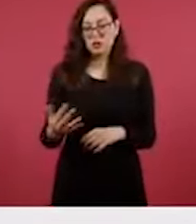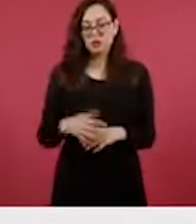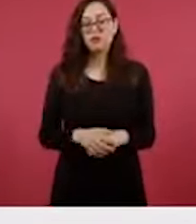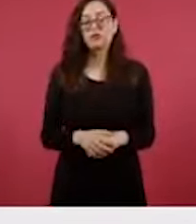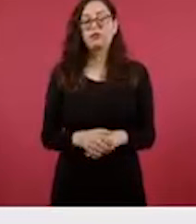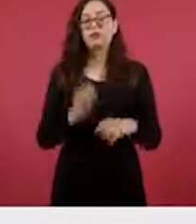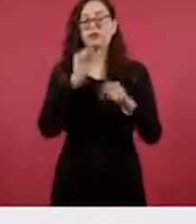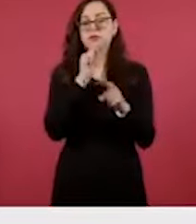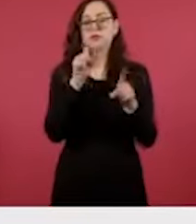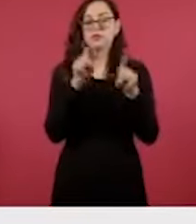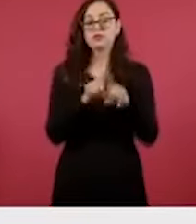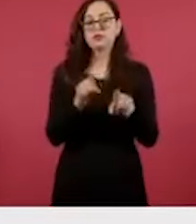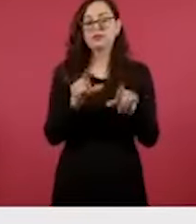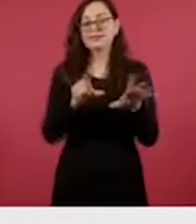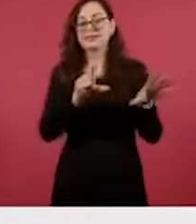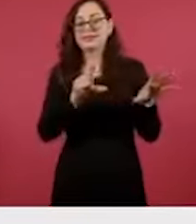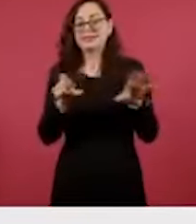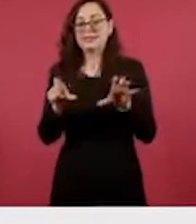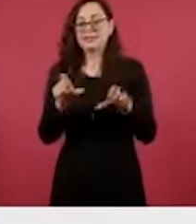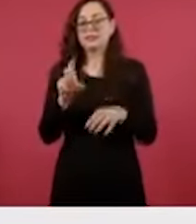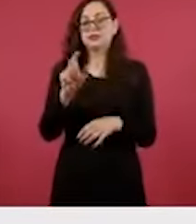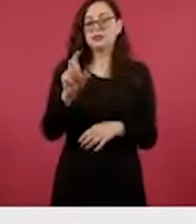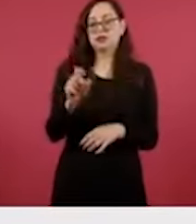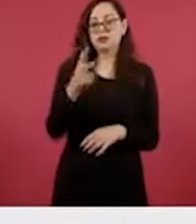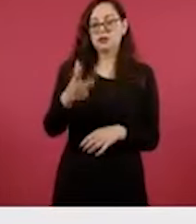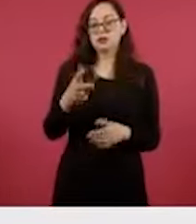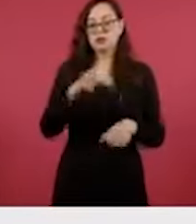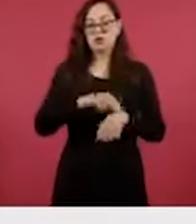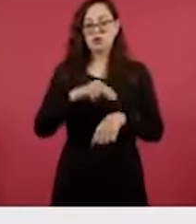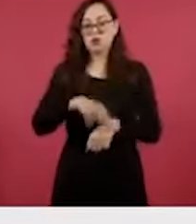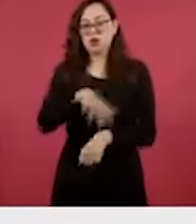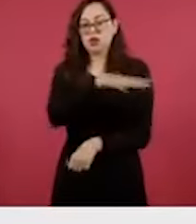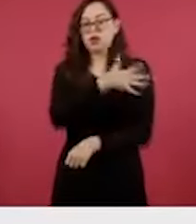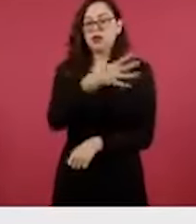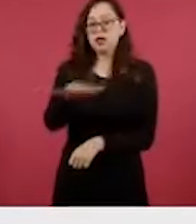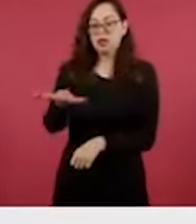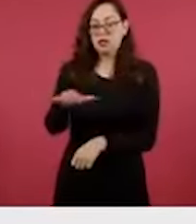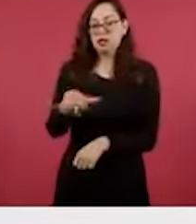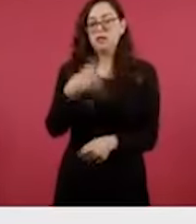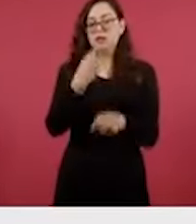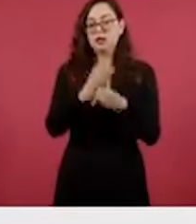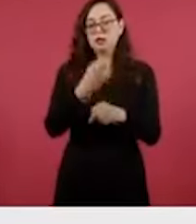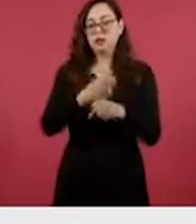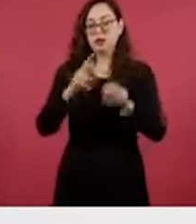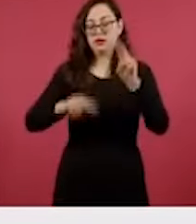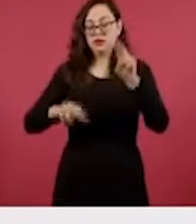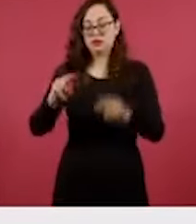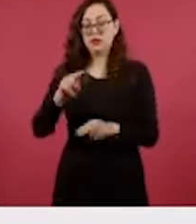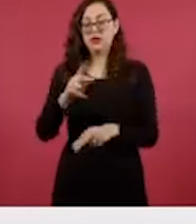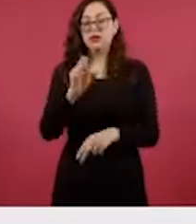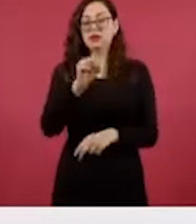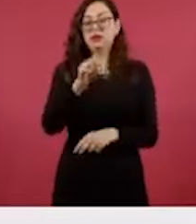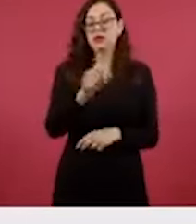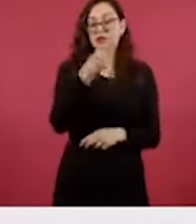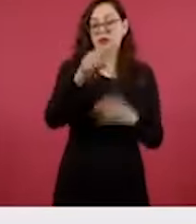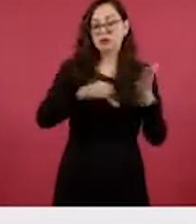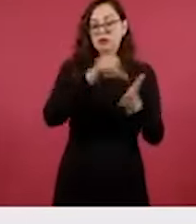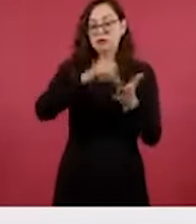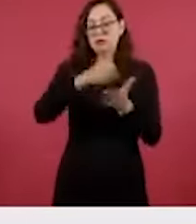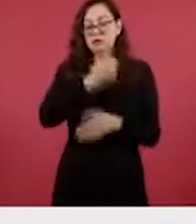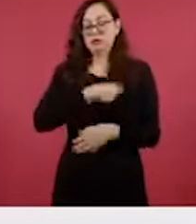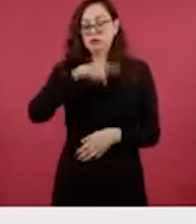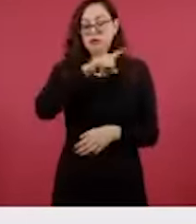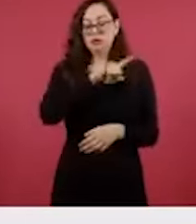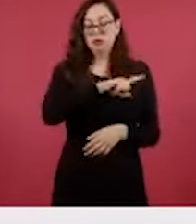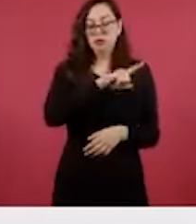de 738 médicos generales en el primer nivel y 61 centros de salud que ya tienen cobertura de